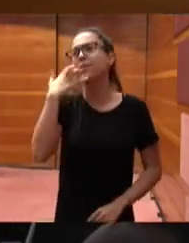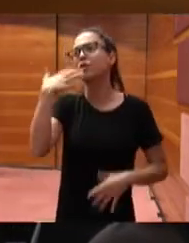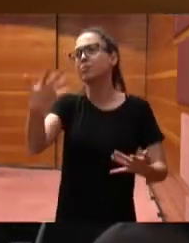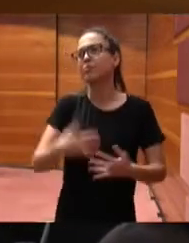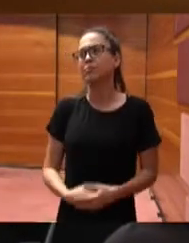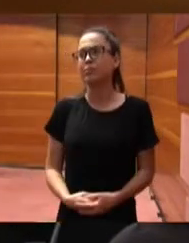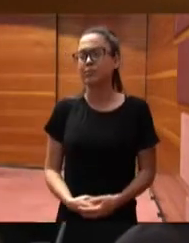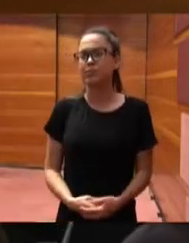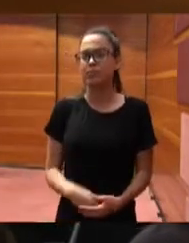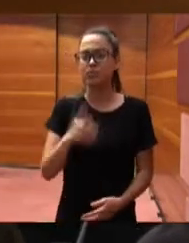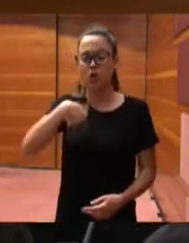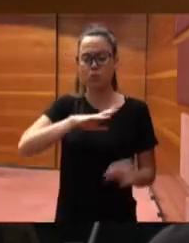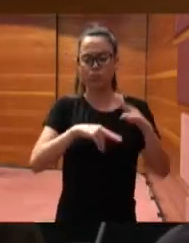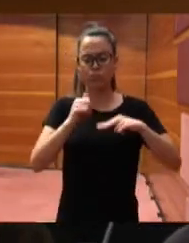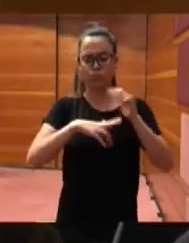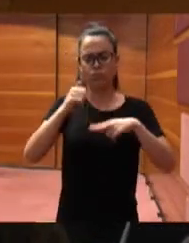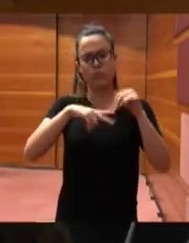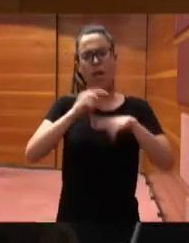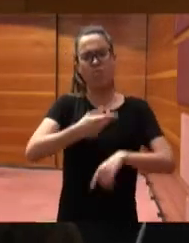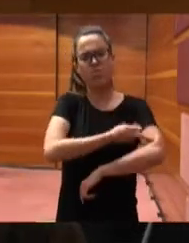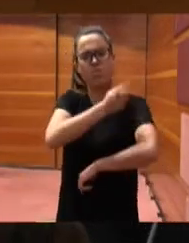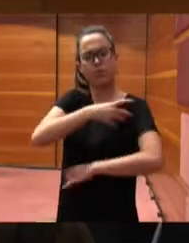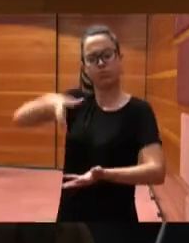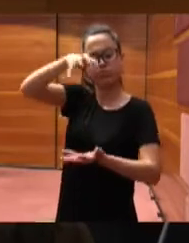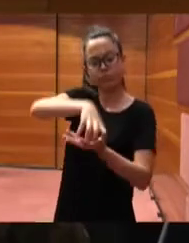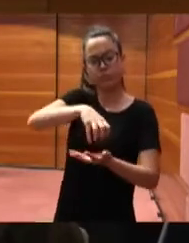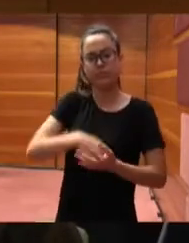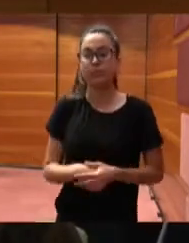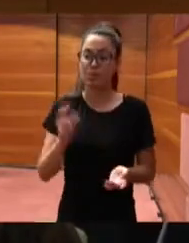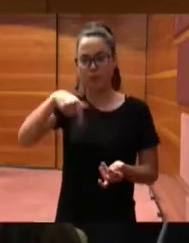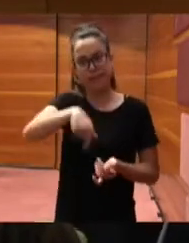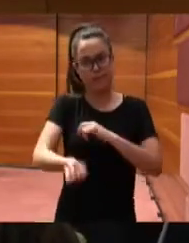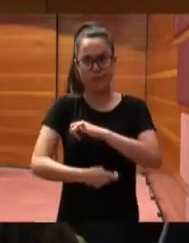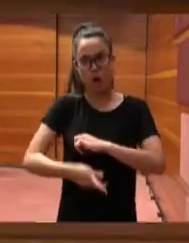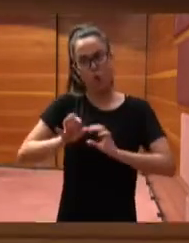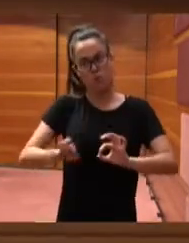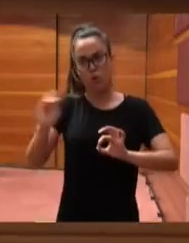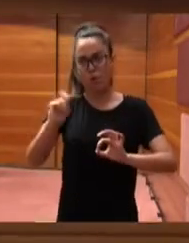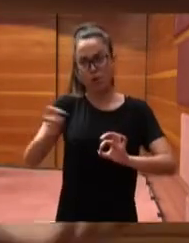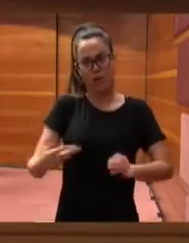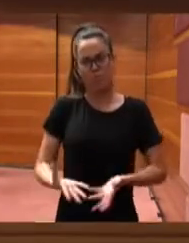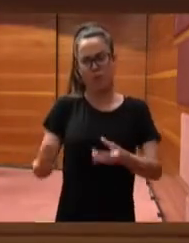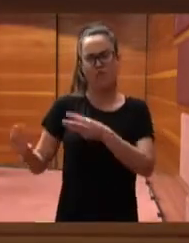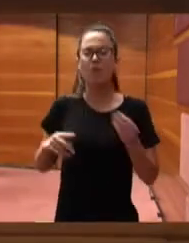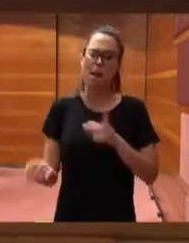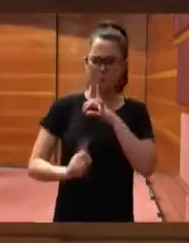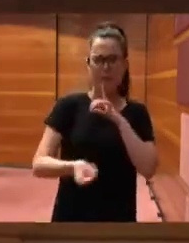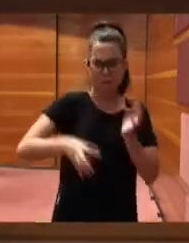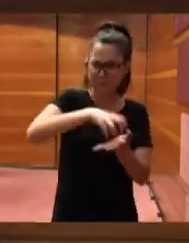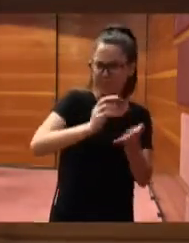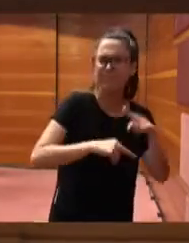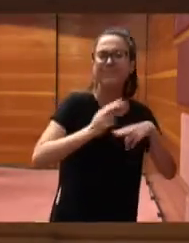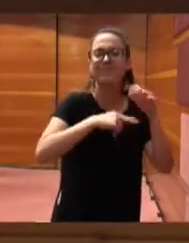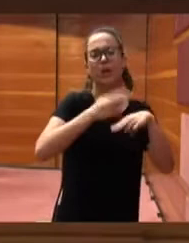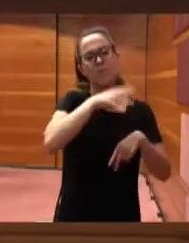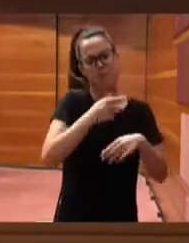nuevo equipamiento deportivo en Vitoria. Bueno, la verdad es que da envidia, porque tenéis un montón. Vamos a hacerlo en Bilbao, que tenemos menos, ¿no?